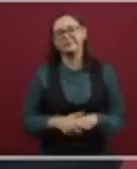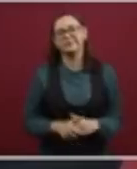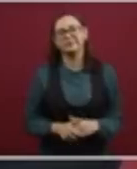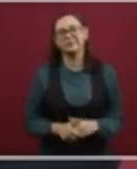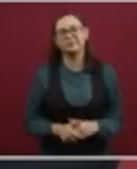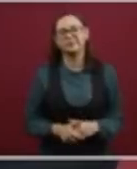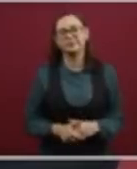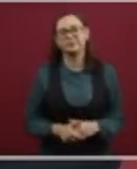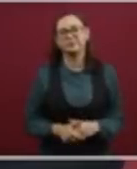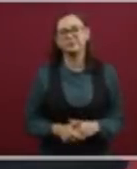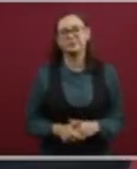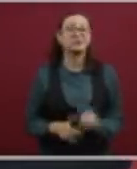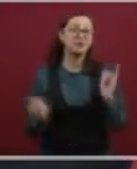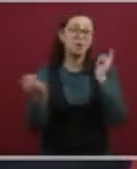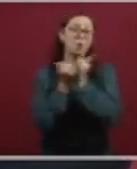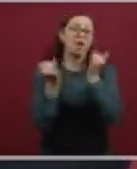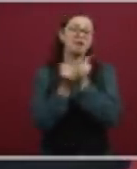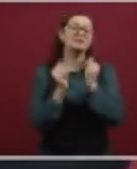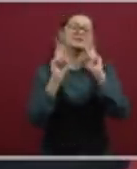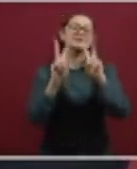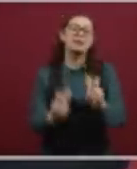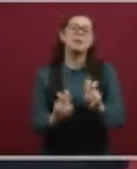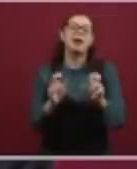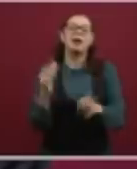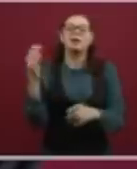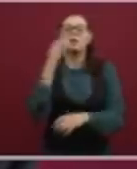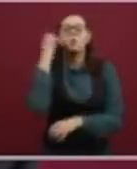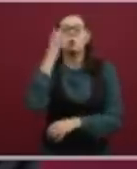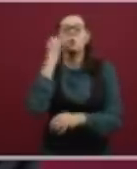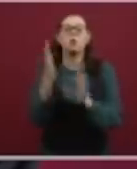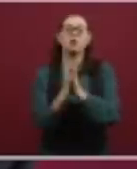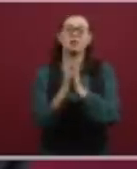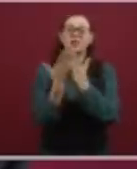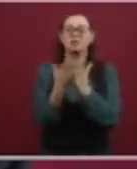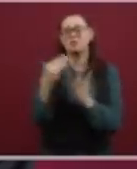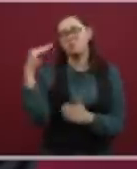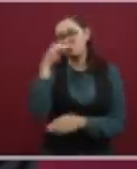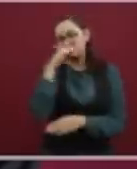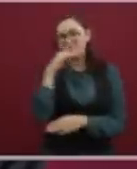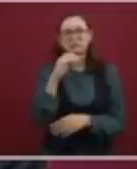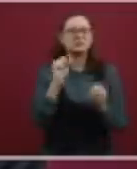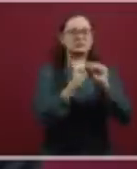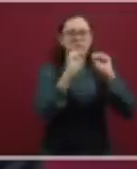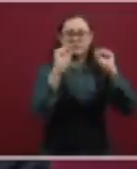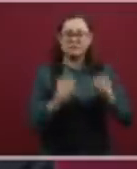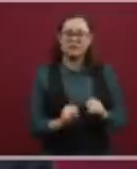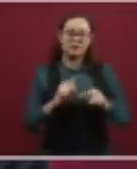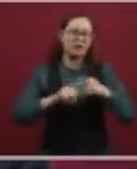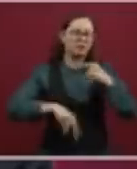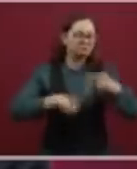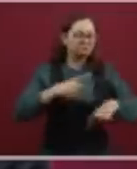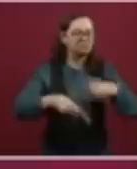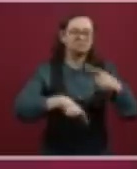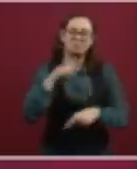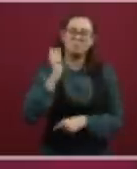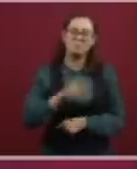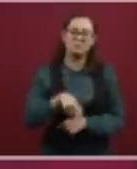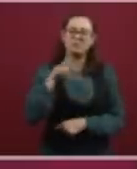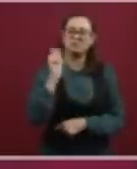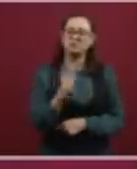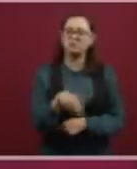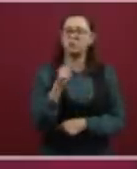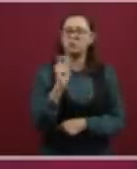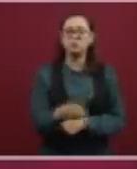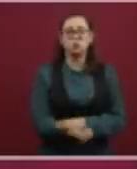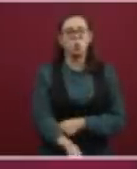plantearse también lo de los libros de texto. Ya había un sistema. Cuatro grandes